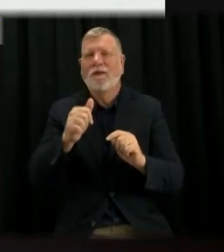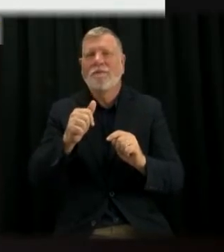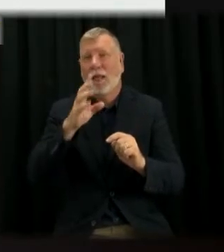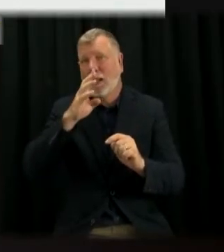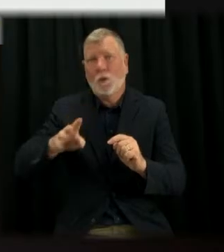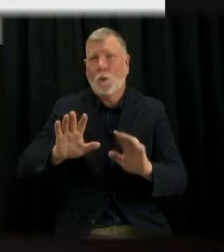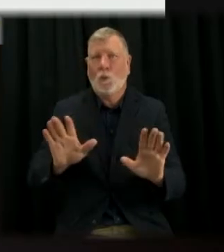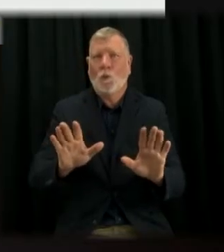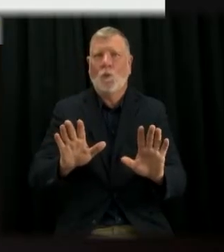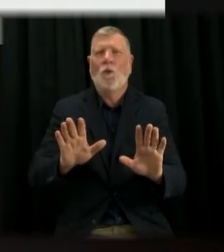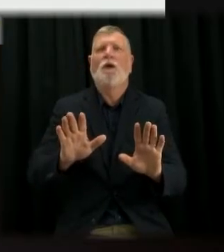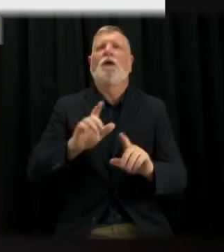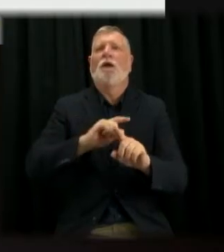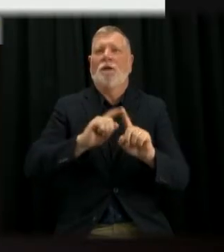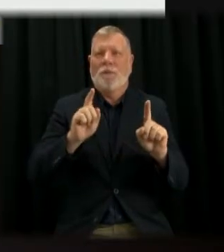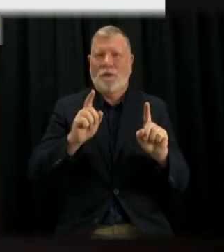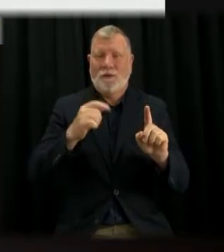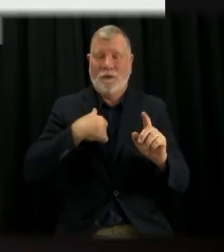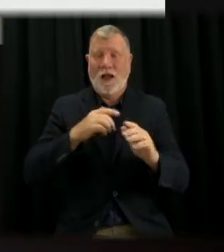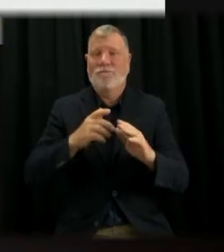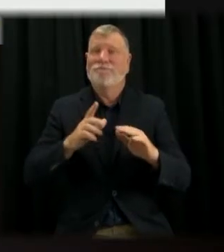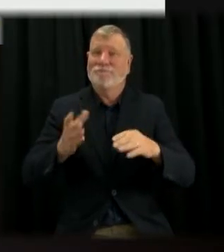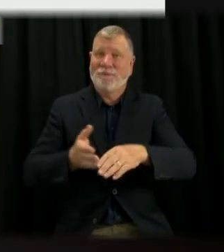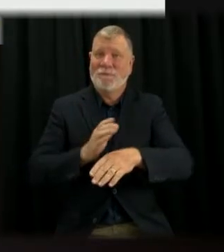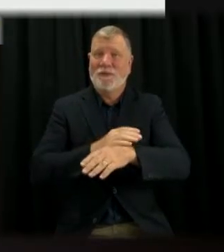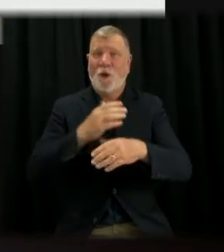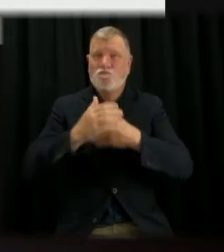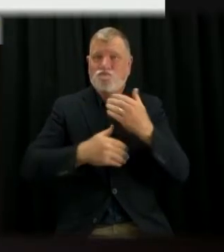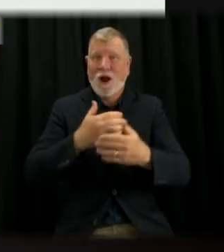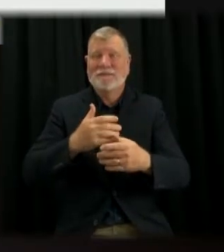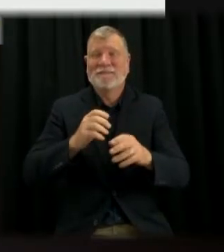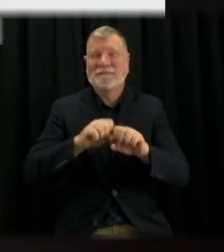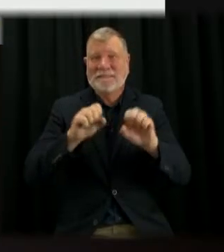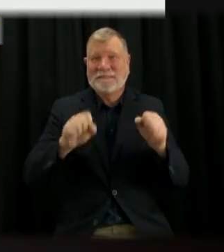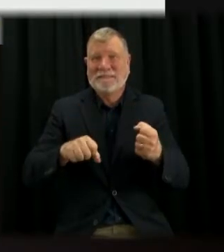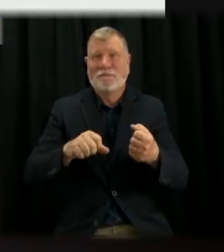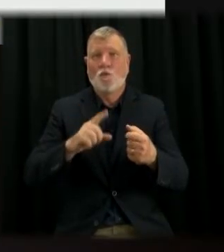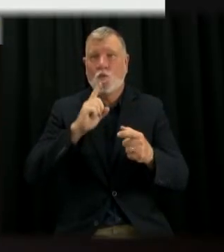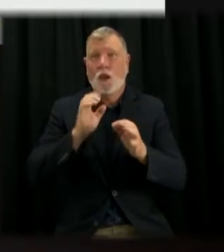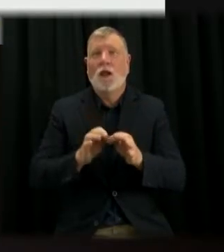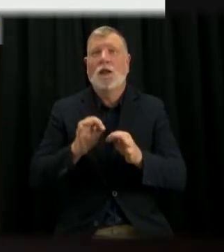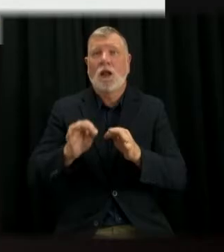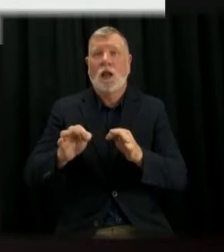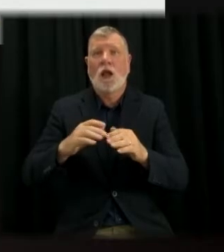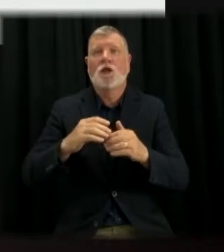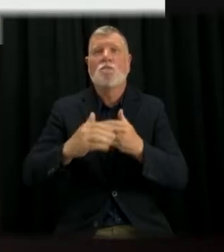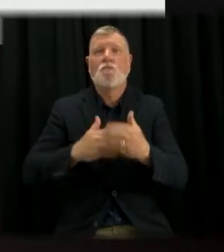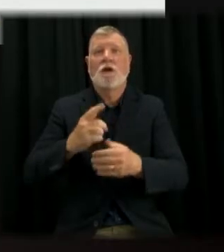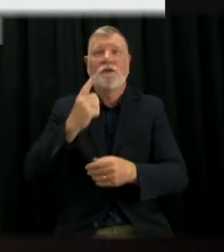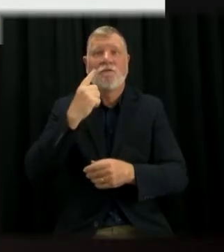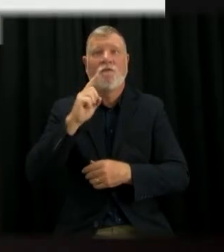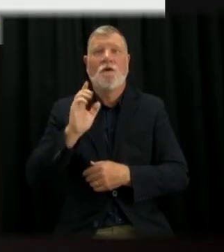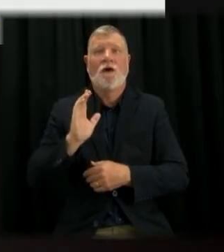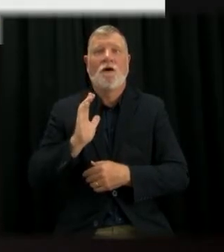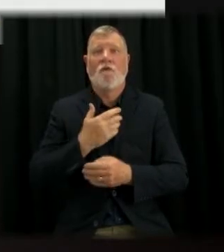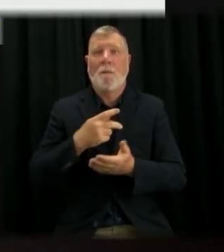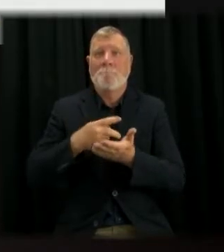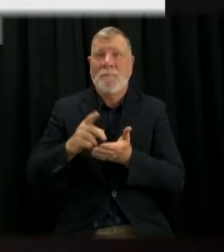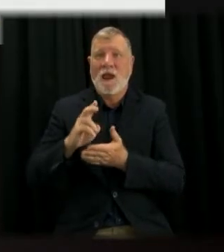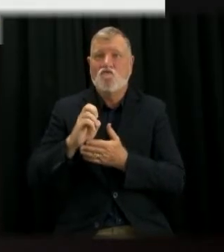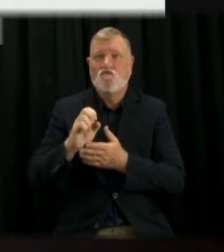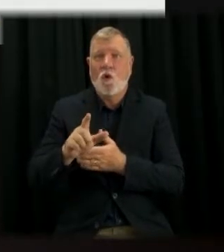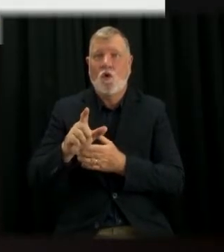puede subestimar. Un sistema tecnológico fuera de que no está al día, atrás el,